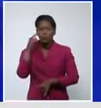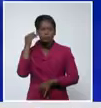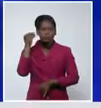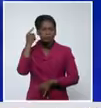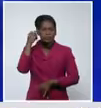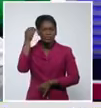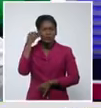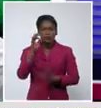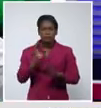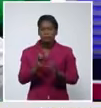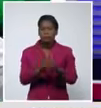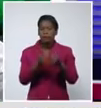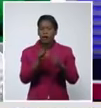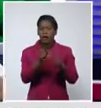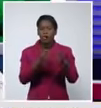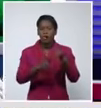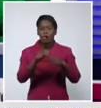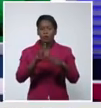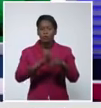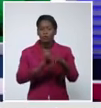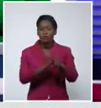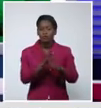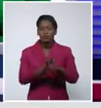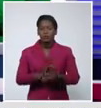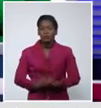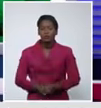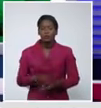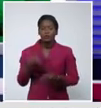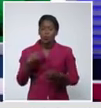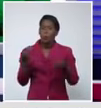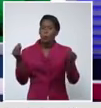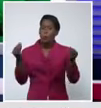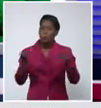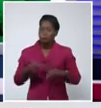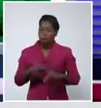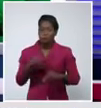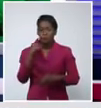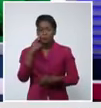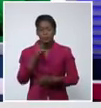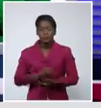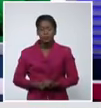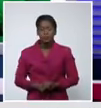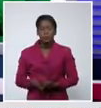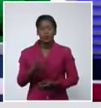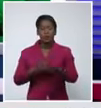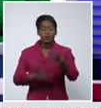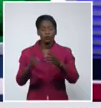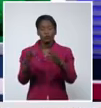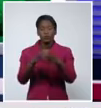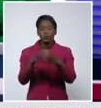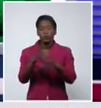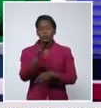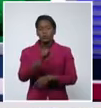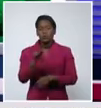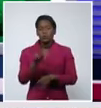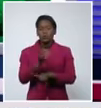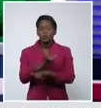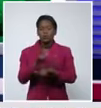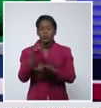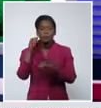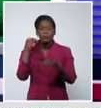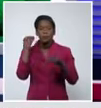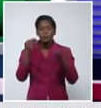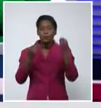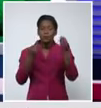produce. En medio de todo esto hay un grupo de personas, de familias, que se